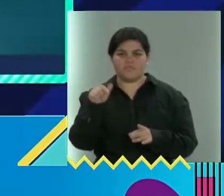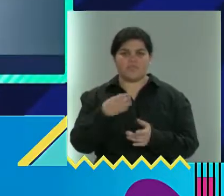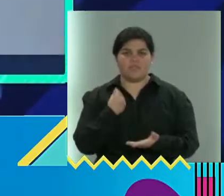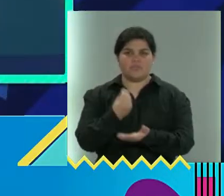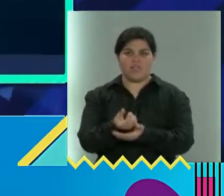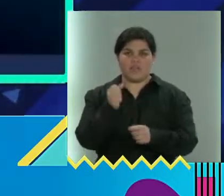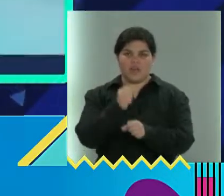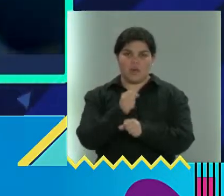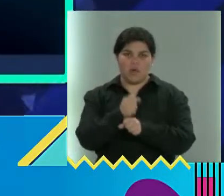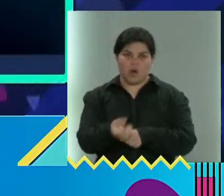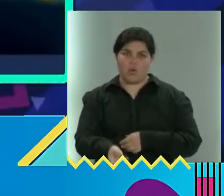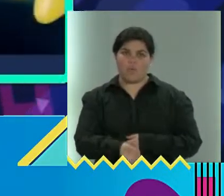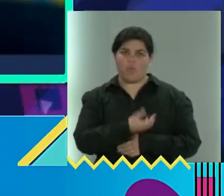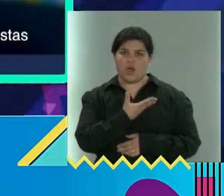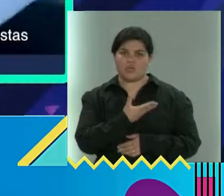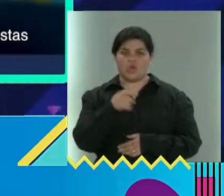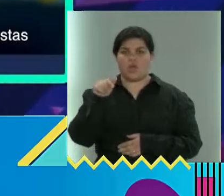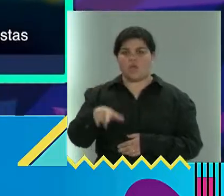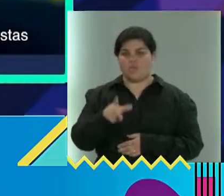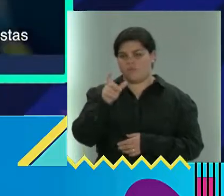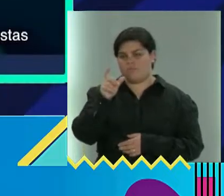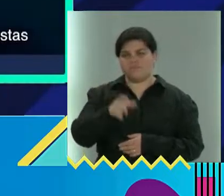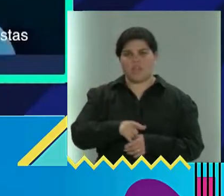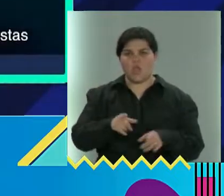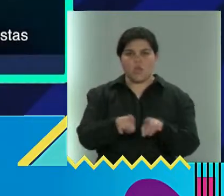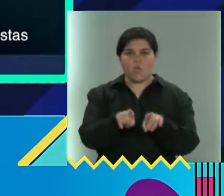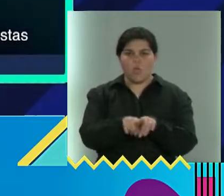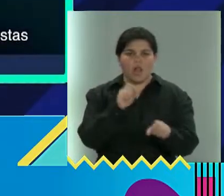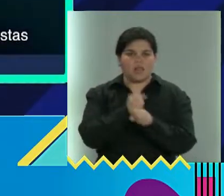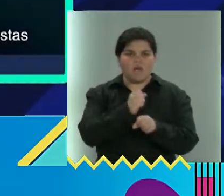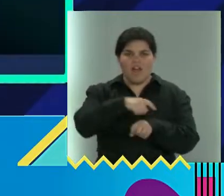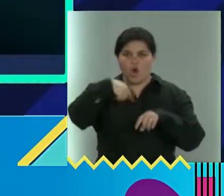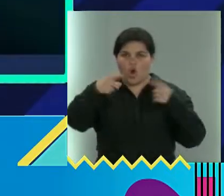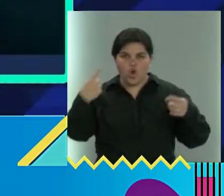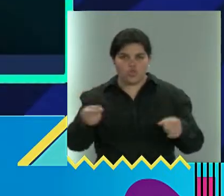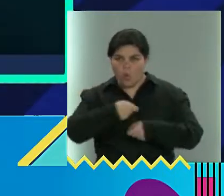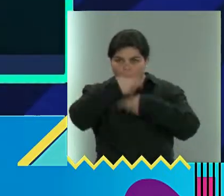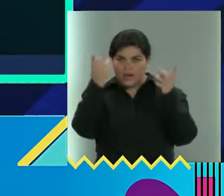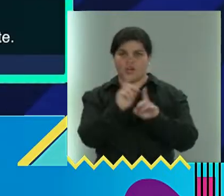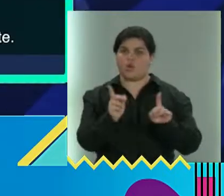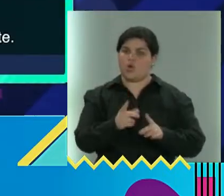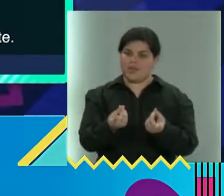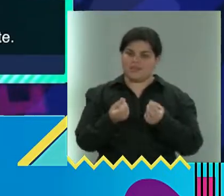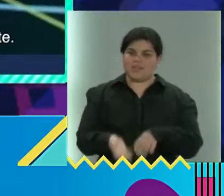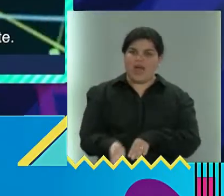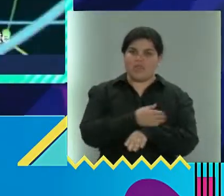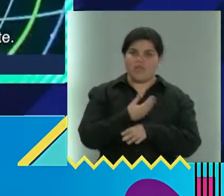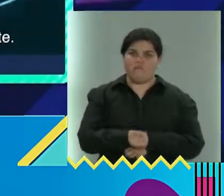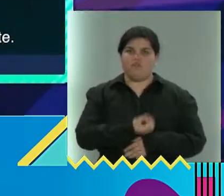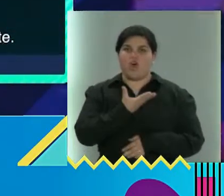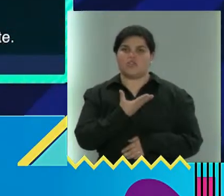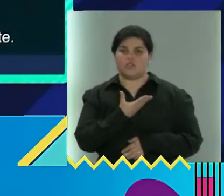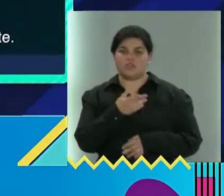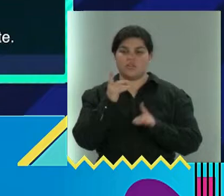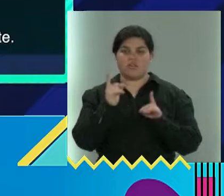una vocación, también hizo hincapié en eso, que no es como cualquier otro empleo, sino que tiene que haber una vocación, pero que sí es verdad que